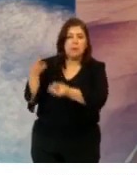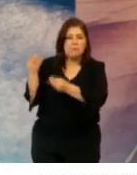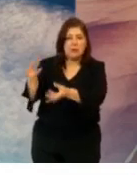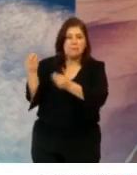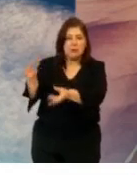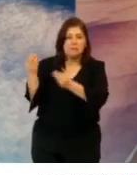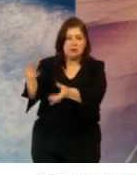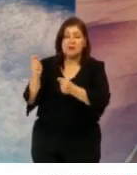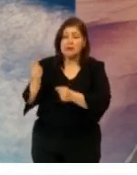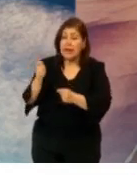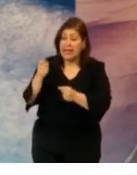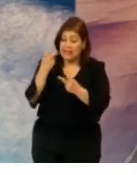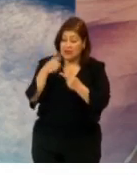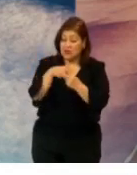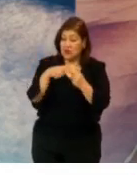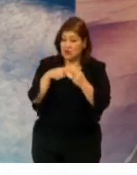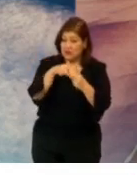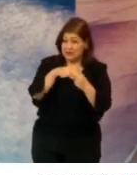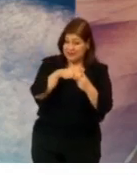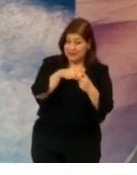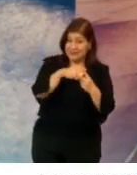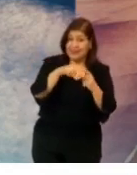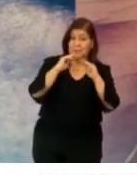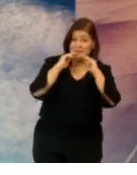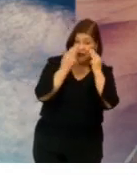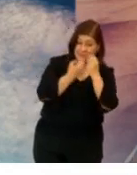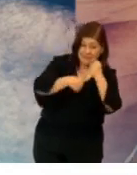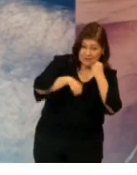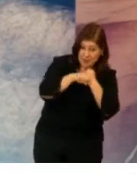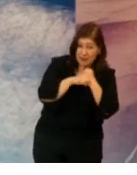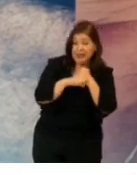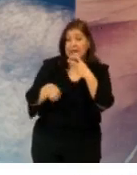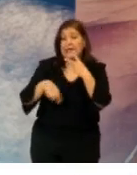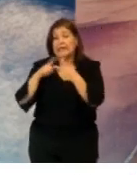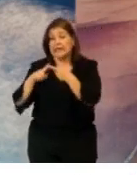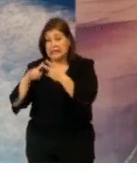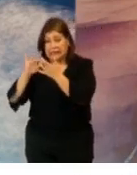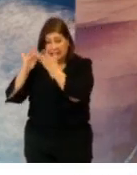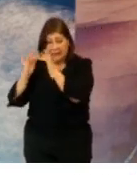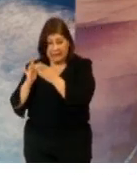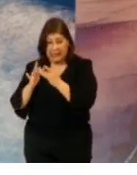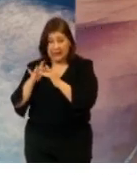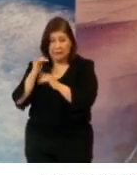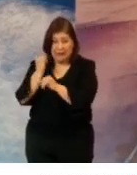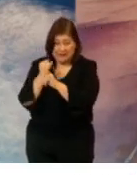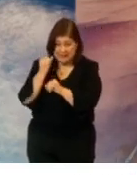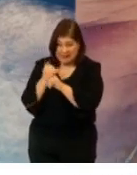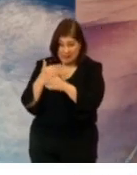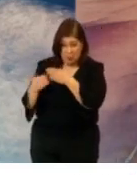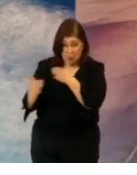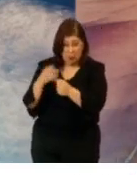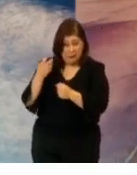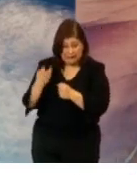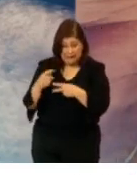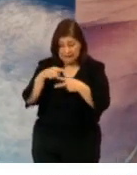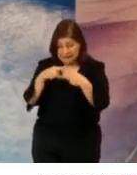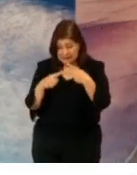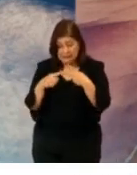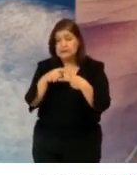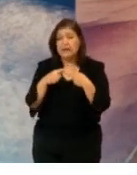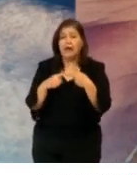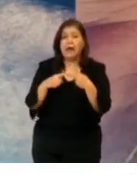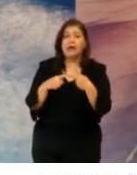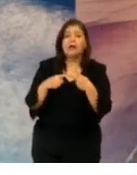dos, el narcotráfico y las redes, digamos, el poder digital, ellos mismos estructuran el mercado y